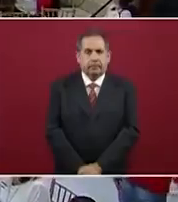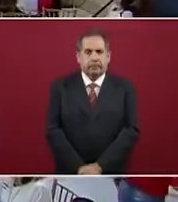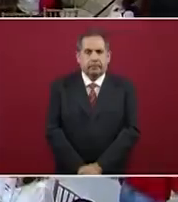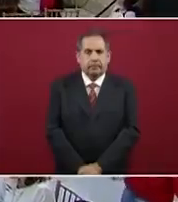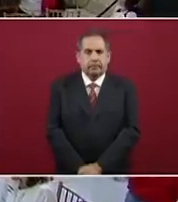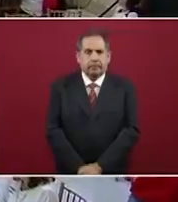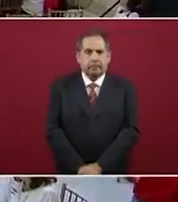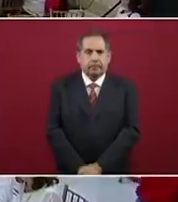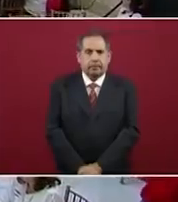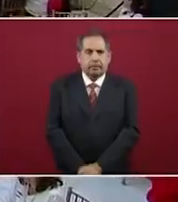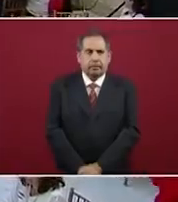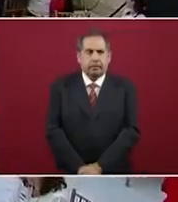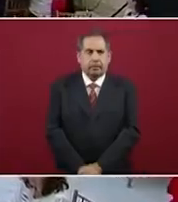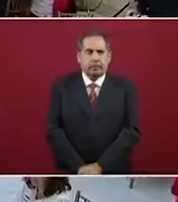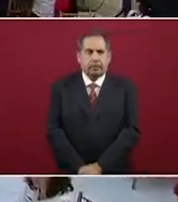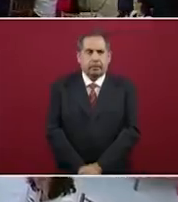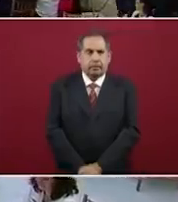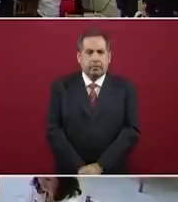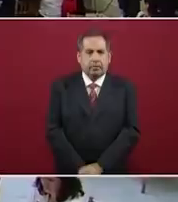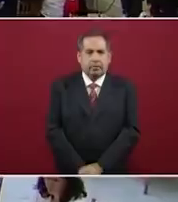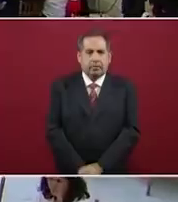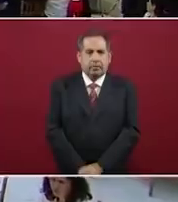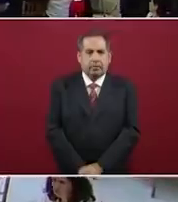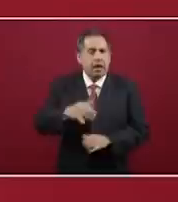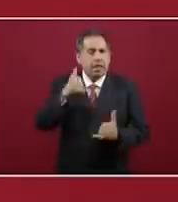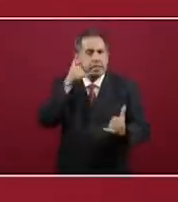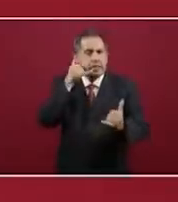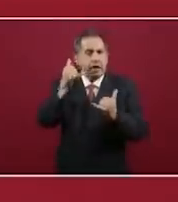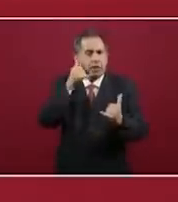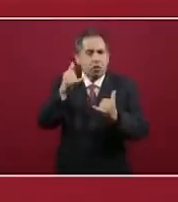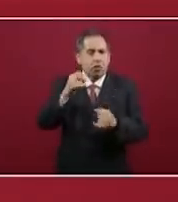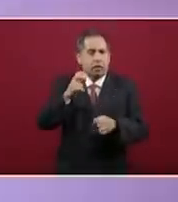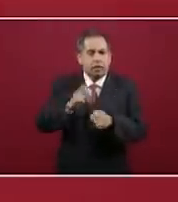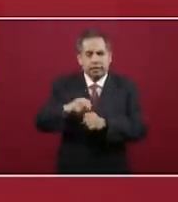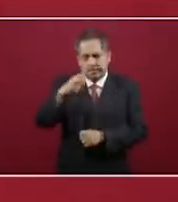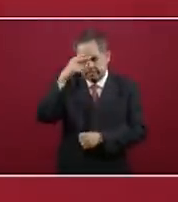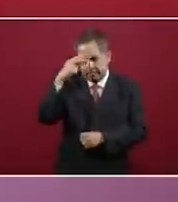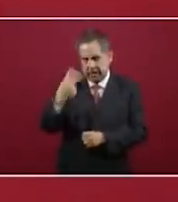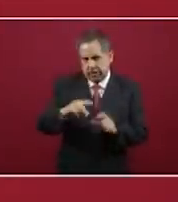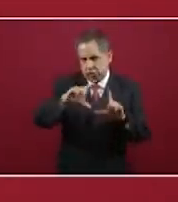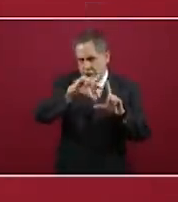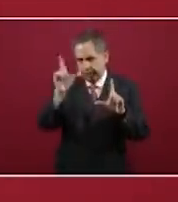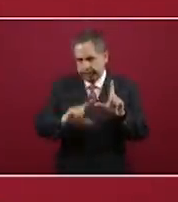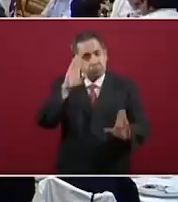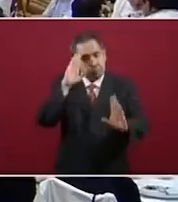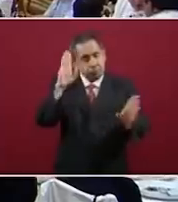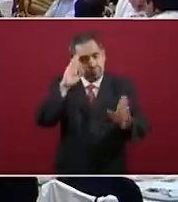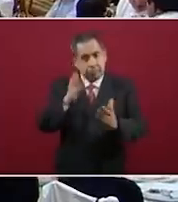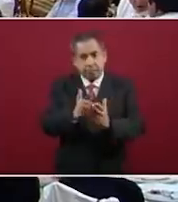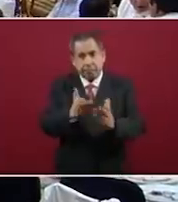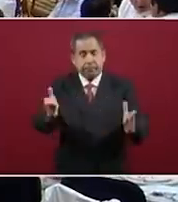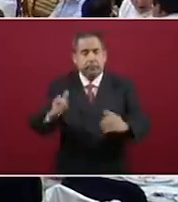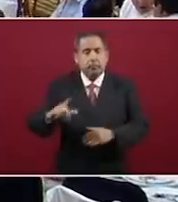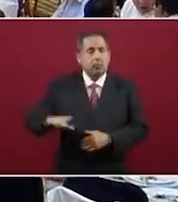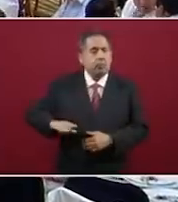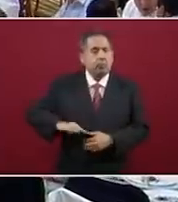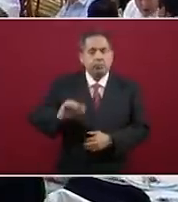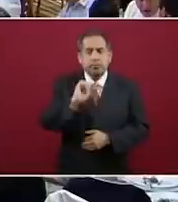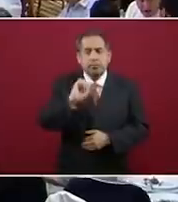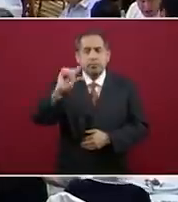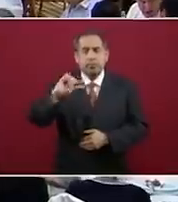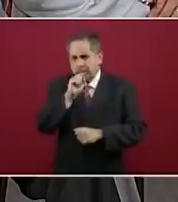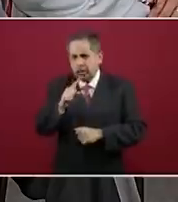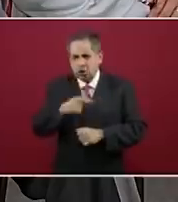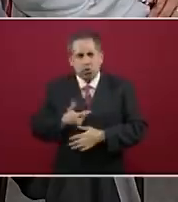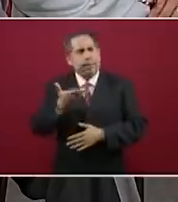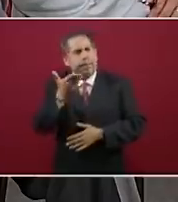Y hablando de trabajadores, este miércoles 1 de mayo, los líderes sindicales de las diferentes centrales se reunieron con el presidente